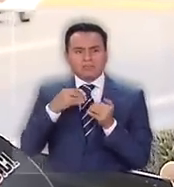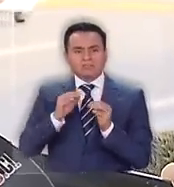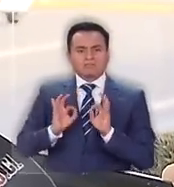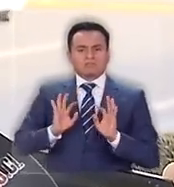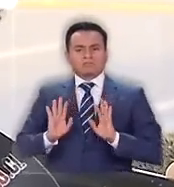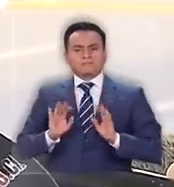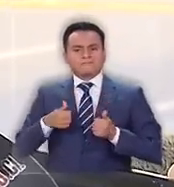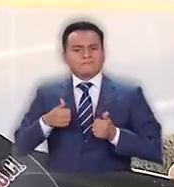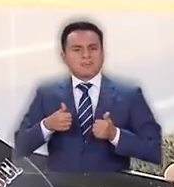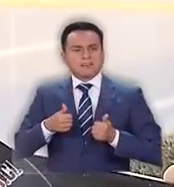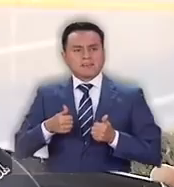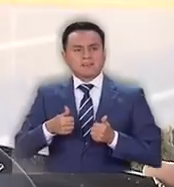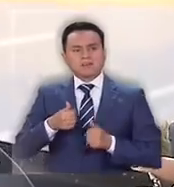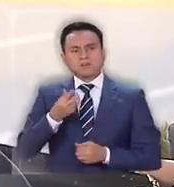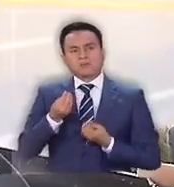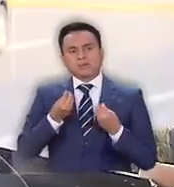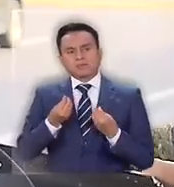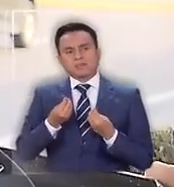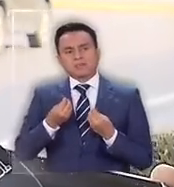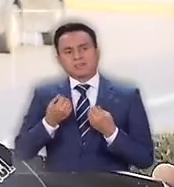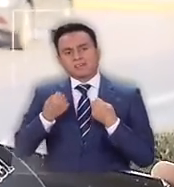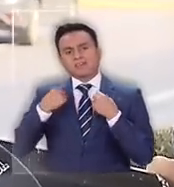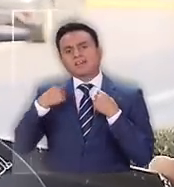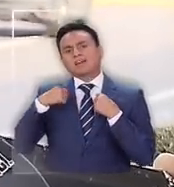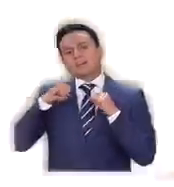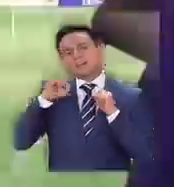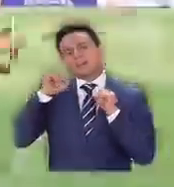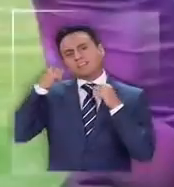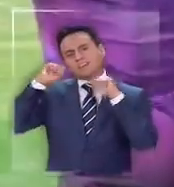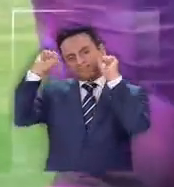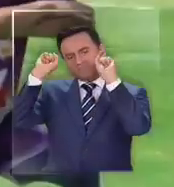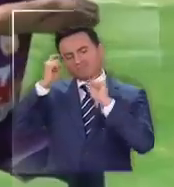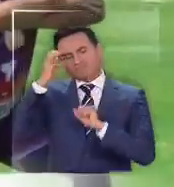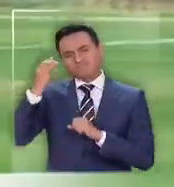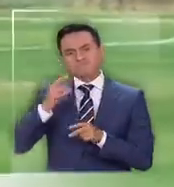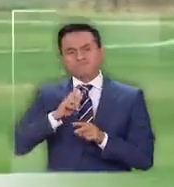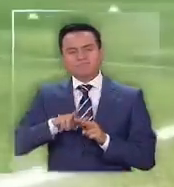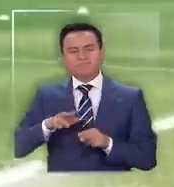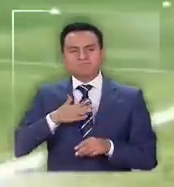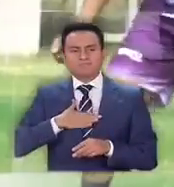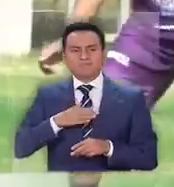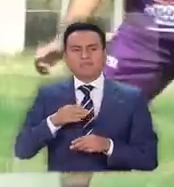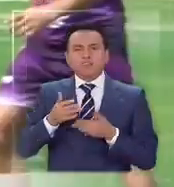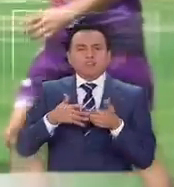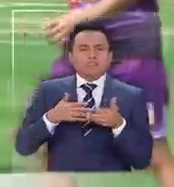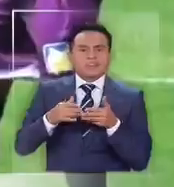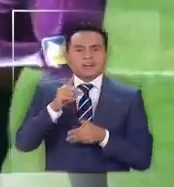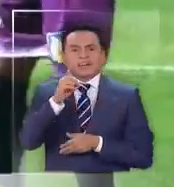andar bien y obviamente es ganar, que es lo único que nos queda.